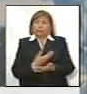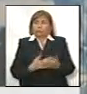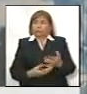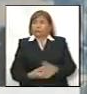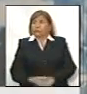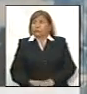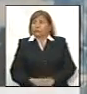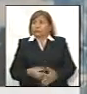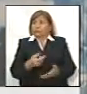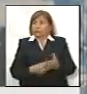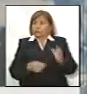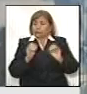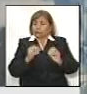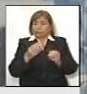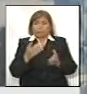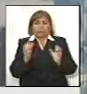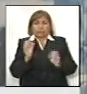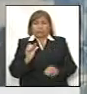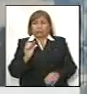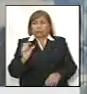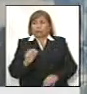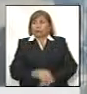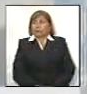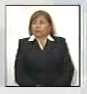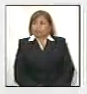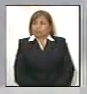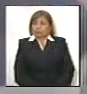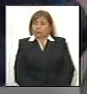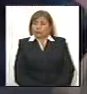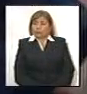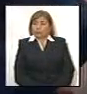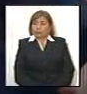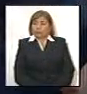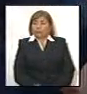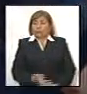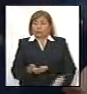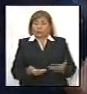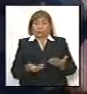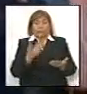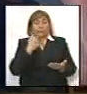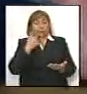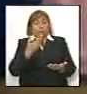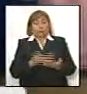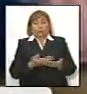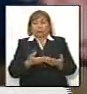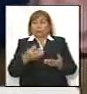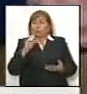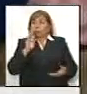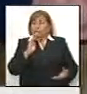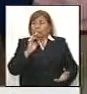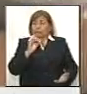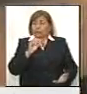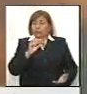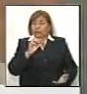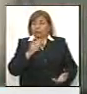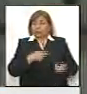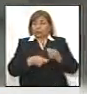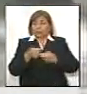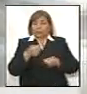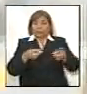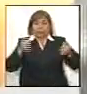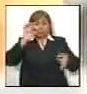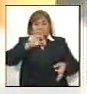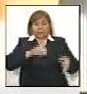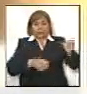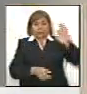así puedan ir saliendo poco a poco adelante. Resaltó la norma aprobada del bodeguero durante su gestión y la de bebidas a base